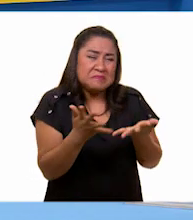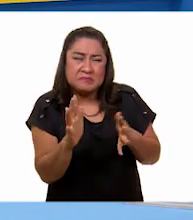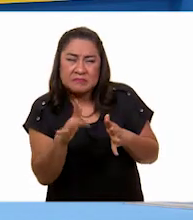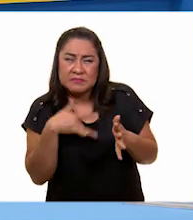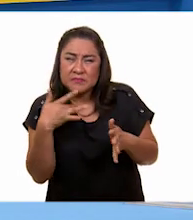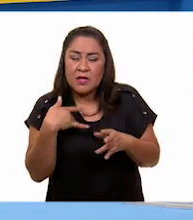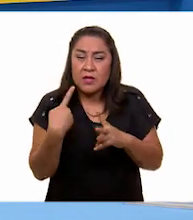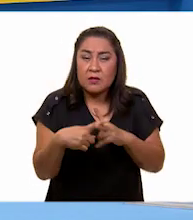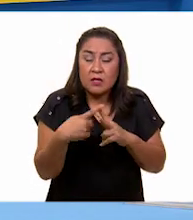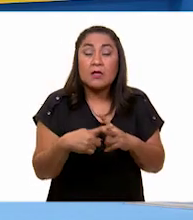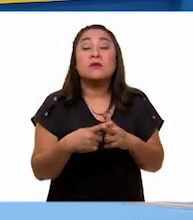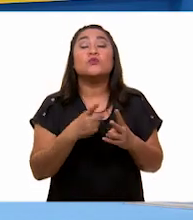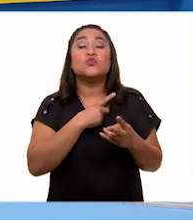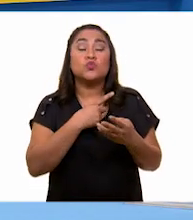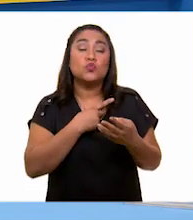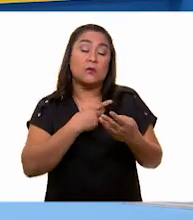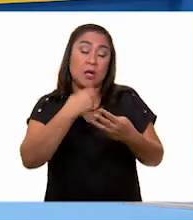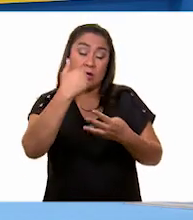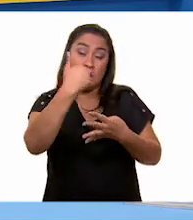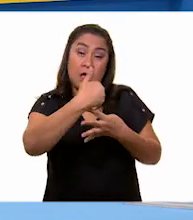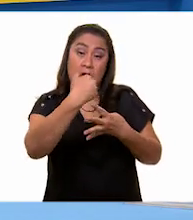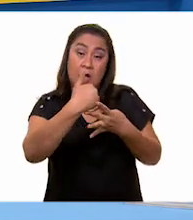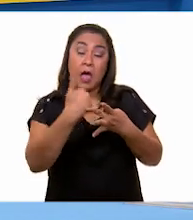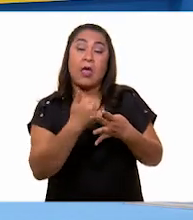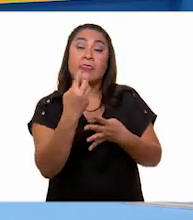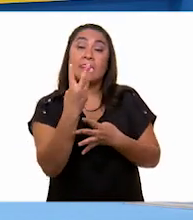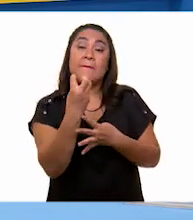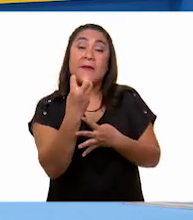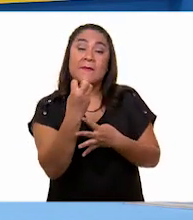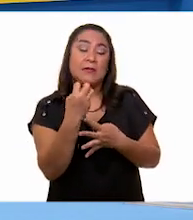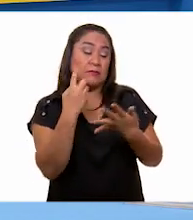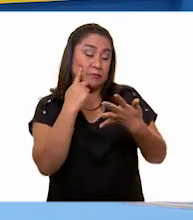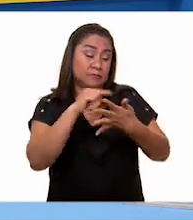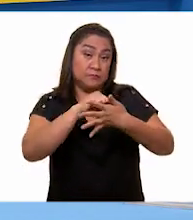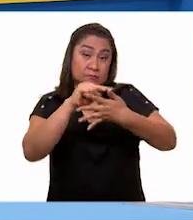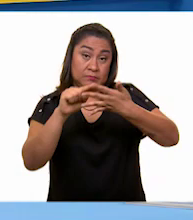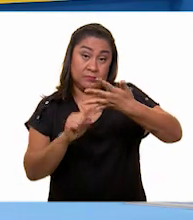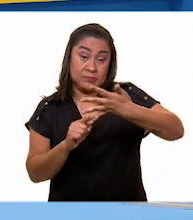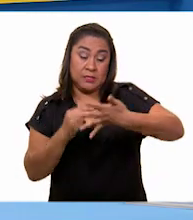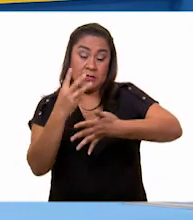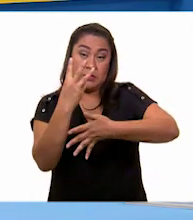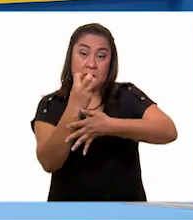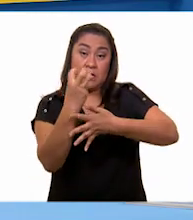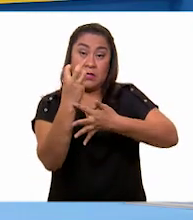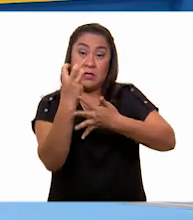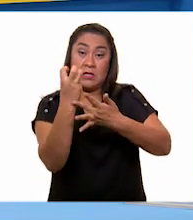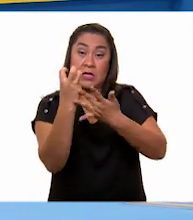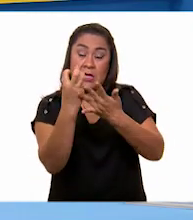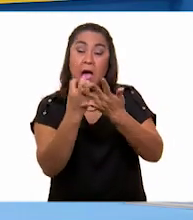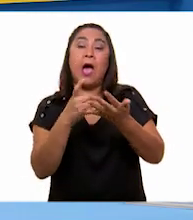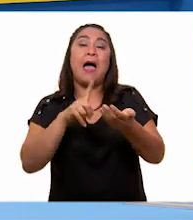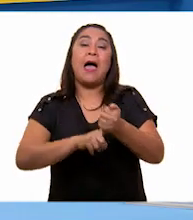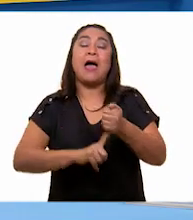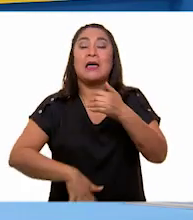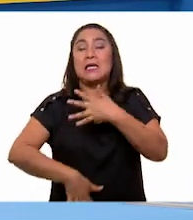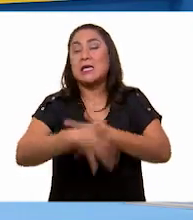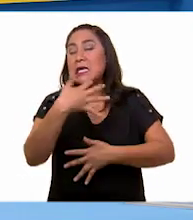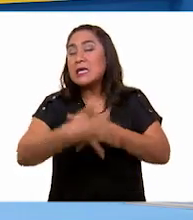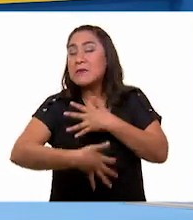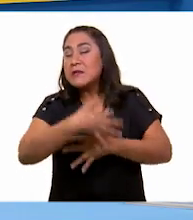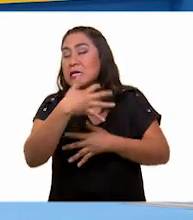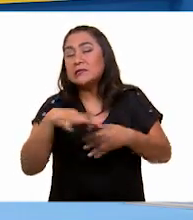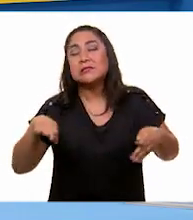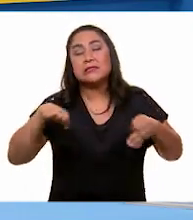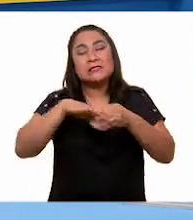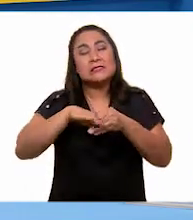cada jabón es de 3 pesos, porque siendo 5 jabones a 3 pesos es igual a 15 pesos, que es una cantidad